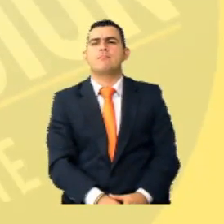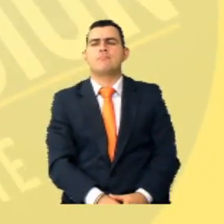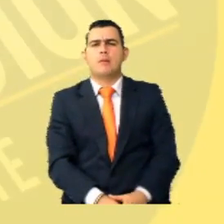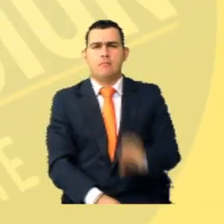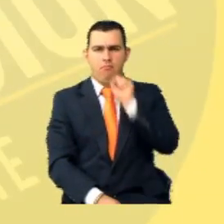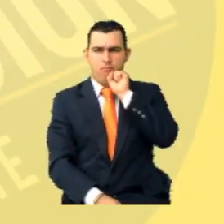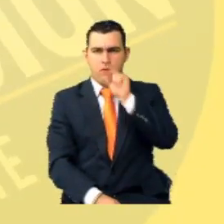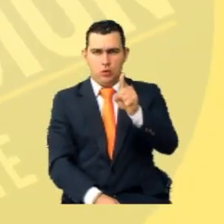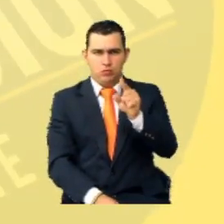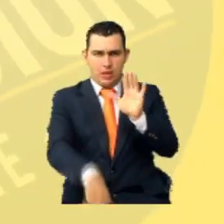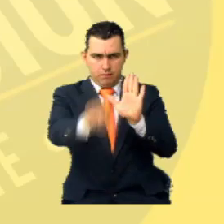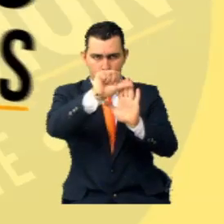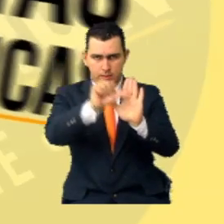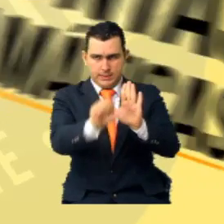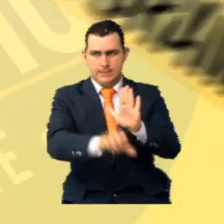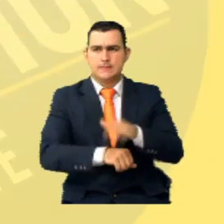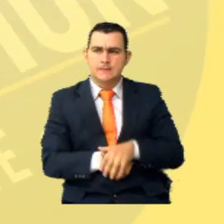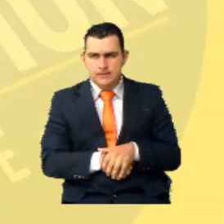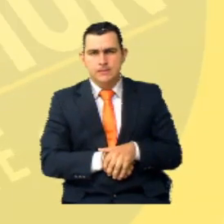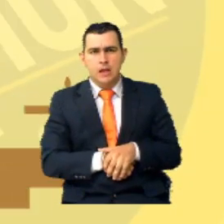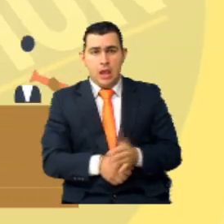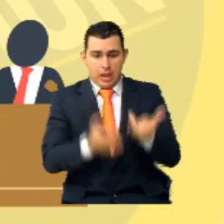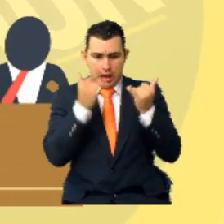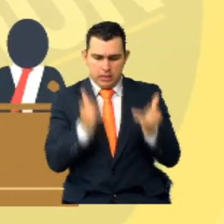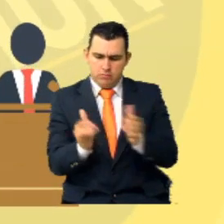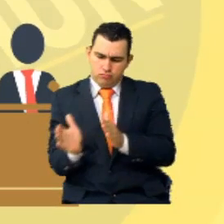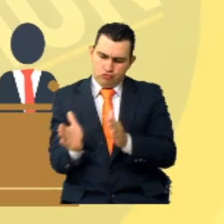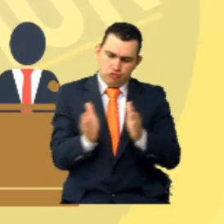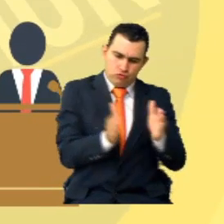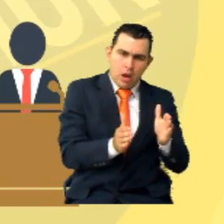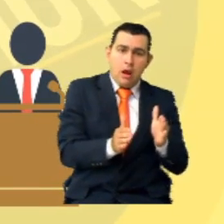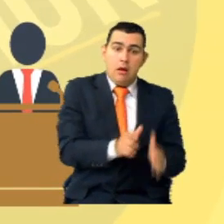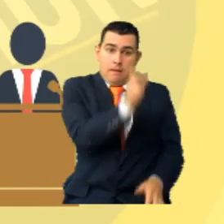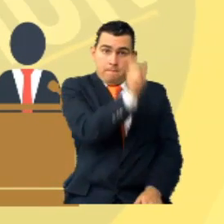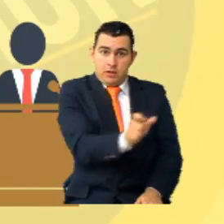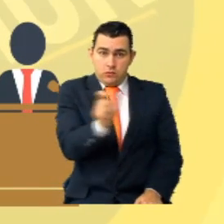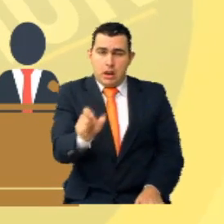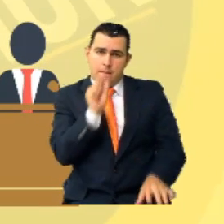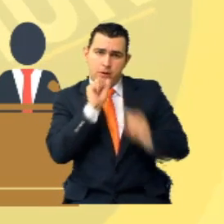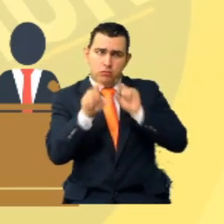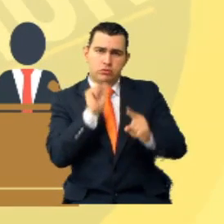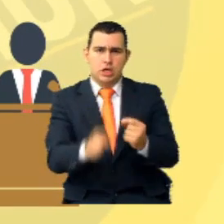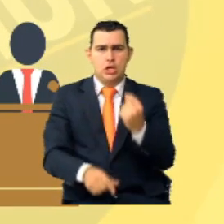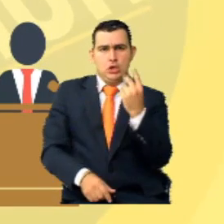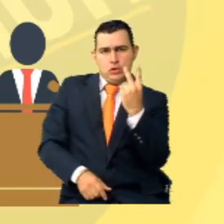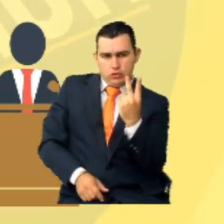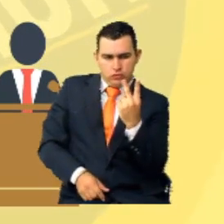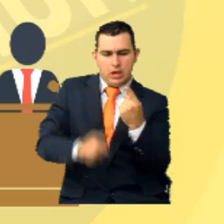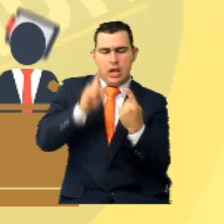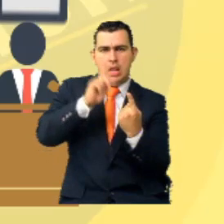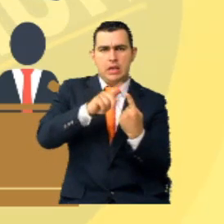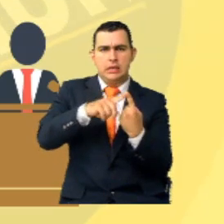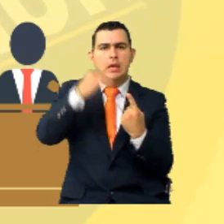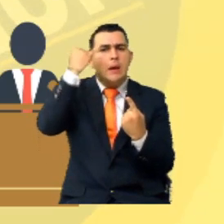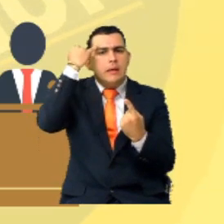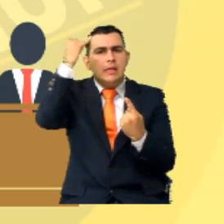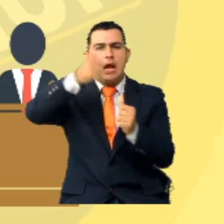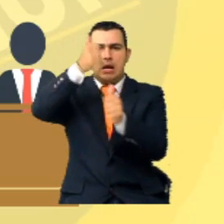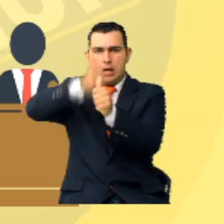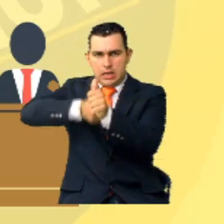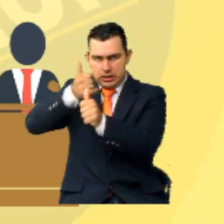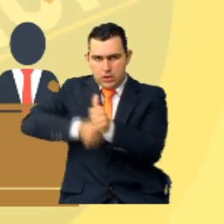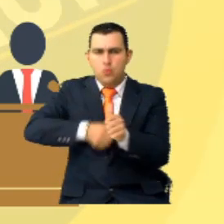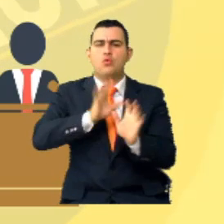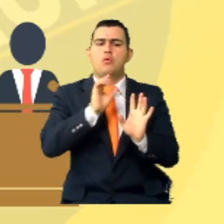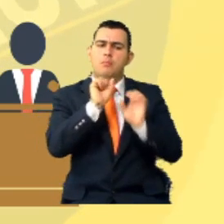Preguntas programáticas. En este segmento los candidatos responderán en 2 preguntas sobre los temas propuestos por cada uno. Las preguntas son